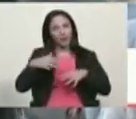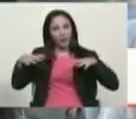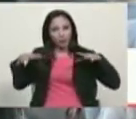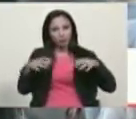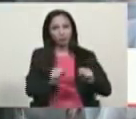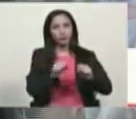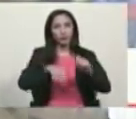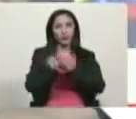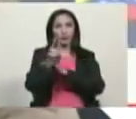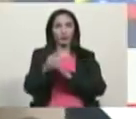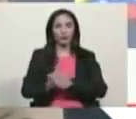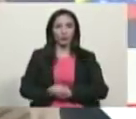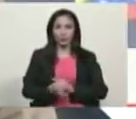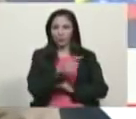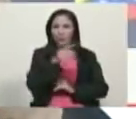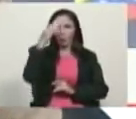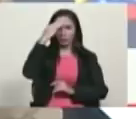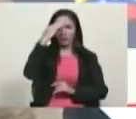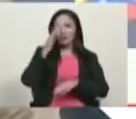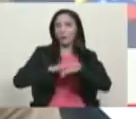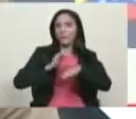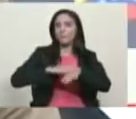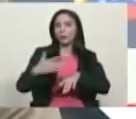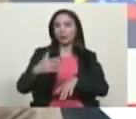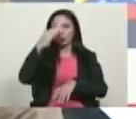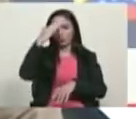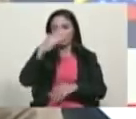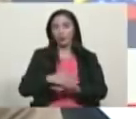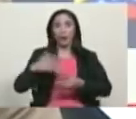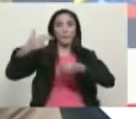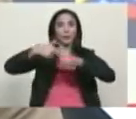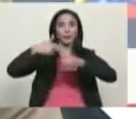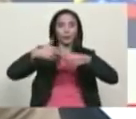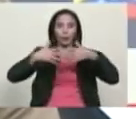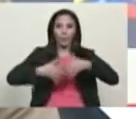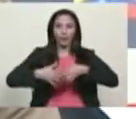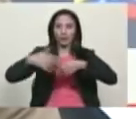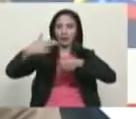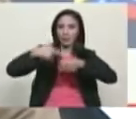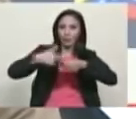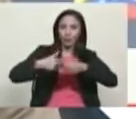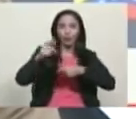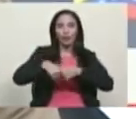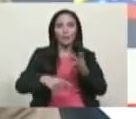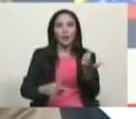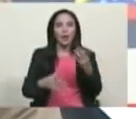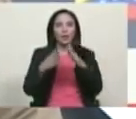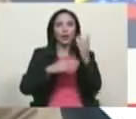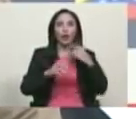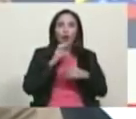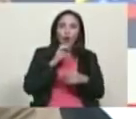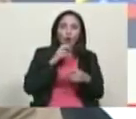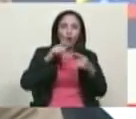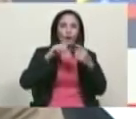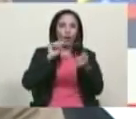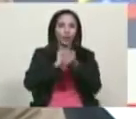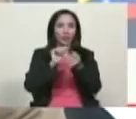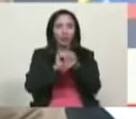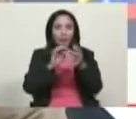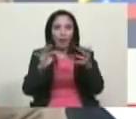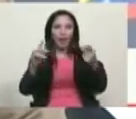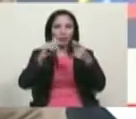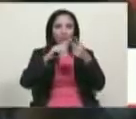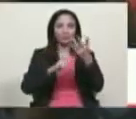Venezuela? ¿Ustedes saben cuál es la razón? El petróleo y las riquezas naturales de nuestra Venezuela, de nuestra